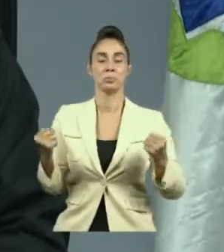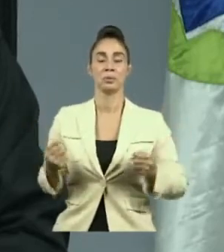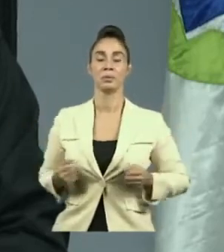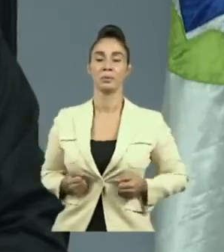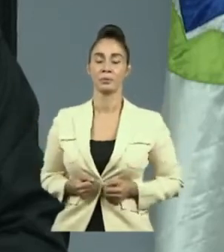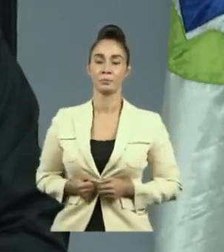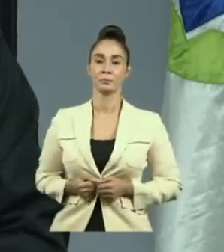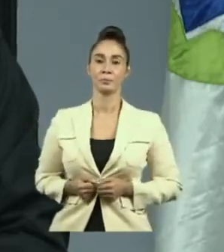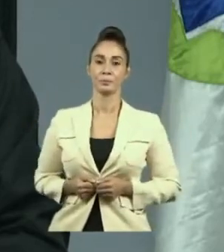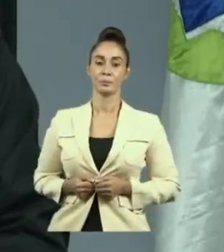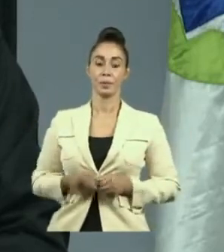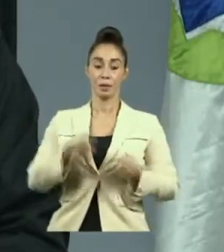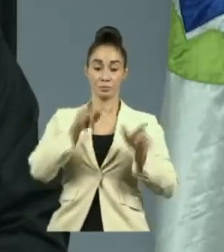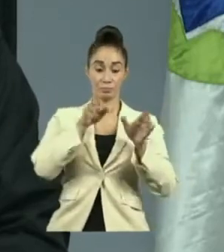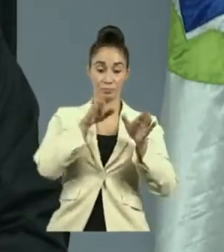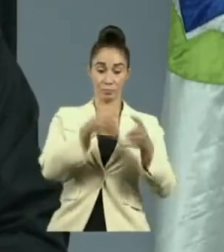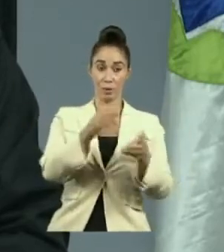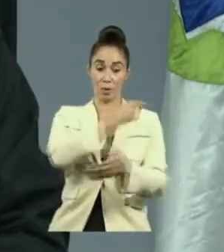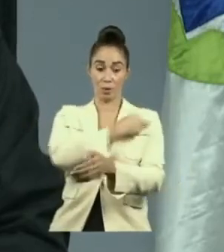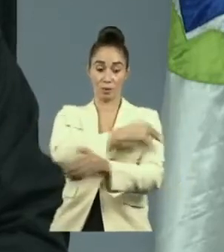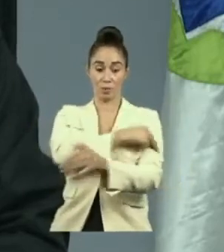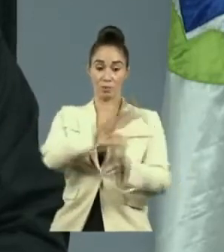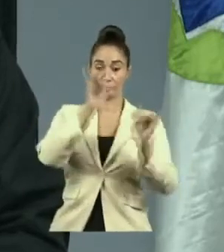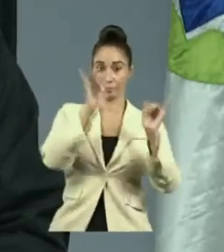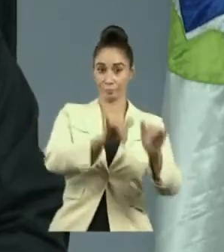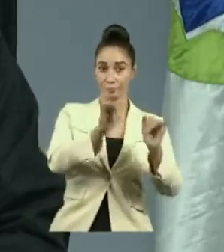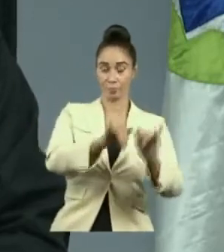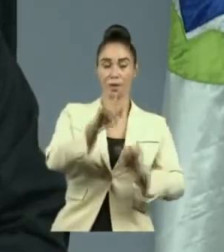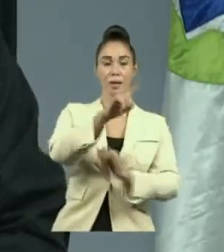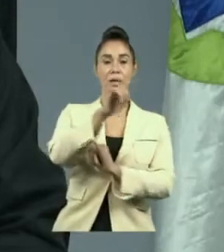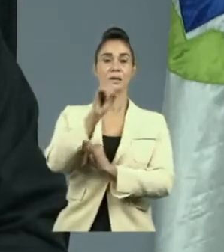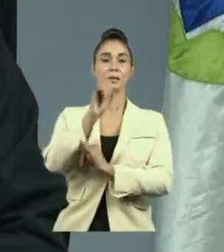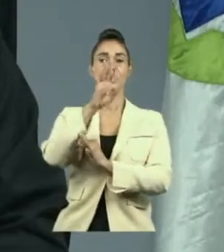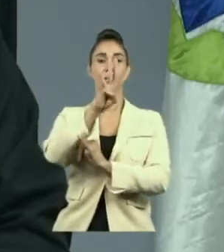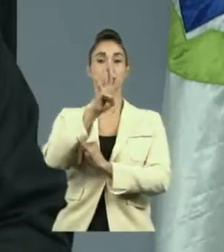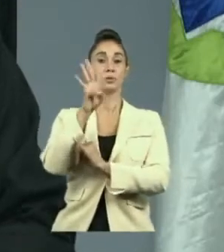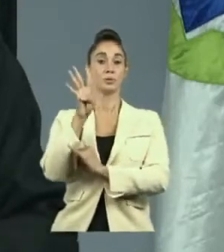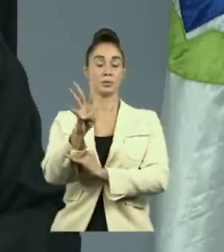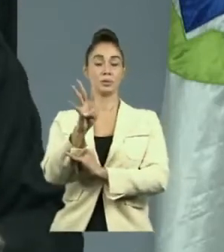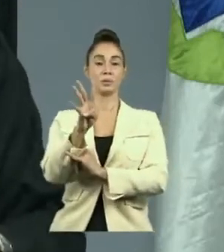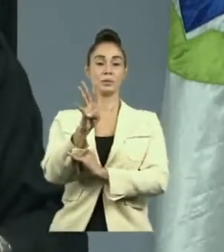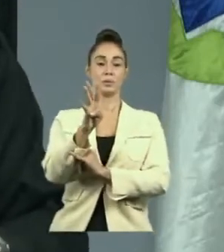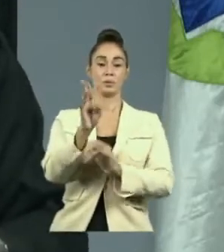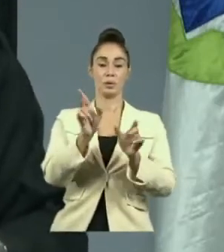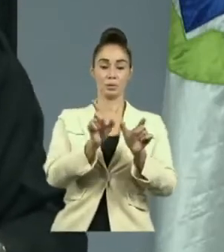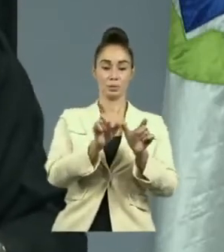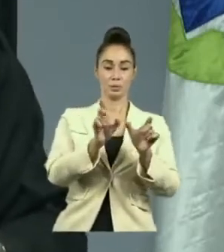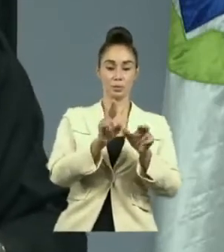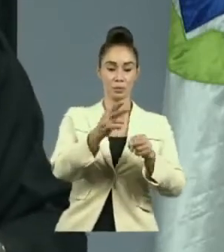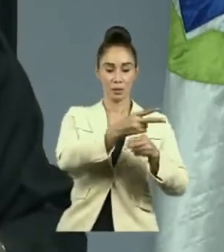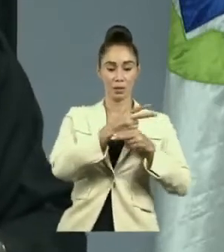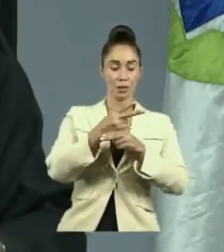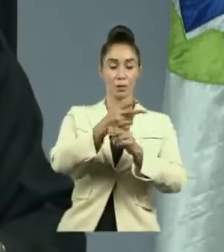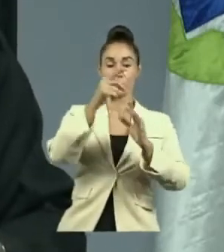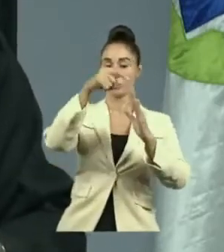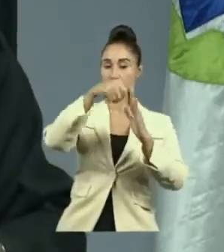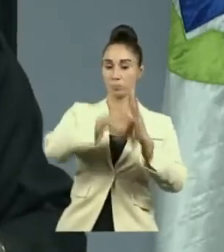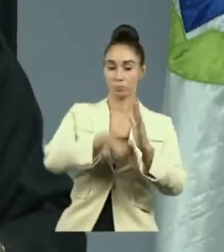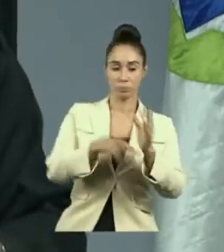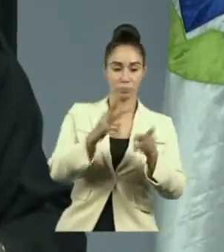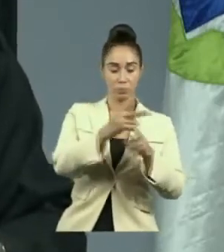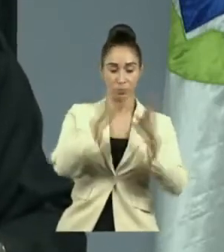de los casos hospitalizados 154 se encuentran en unidades de cuidados intensivos